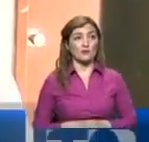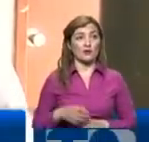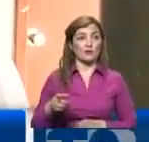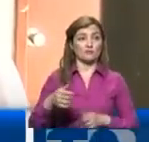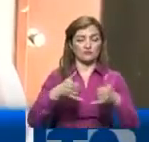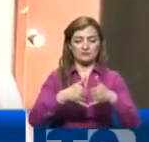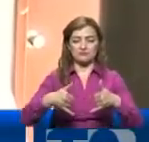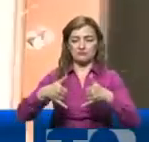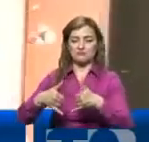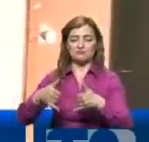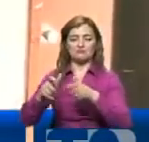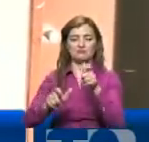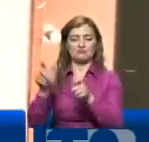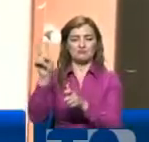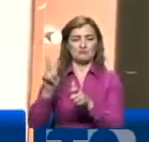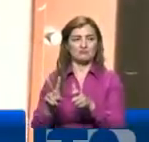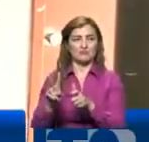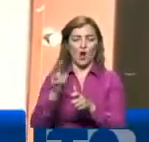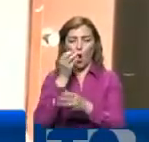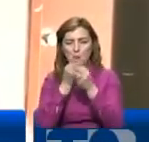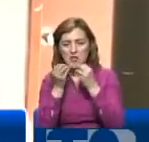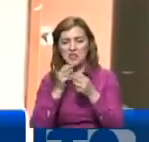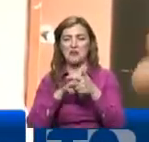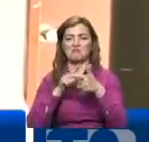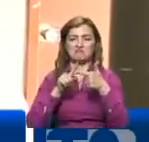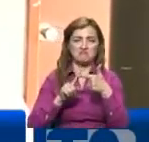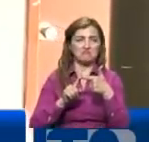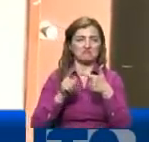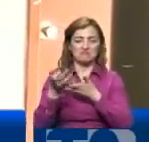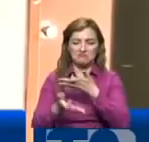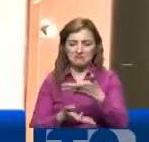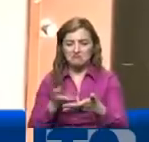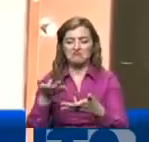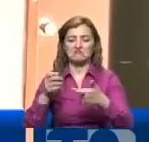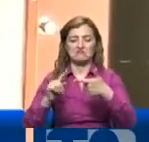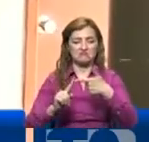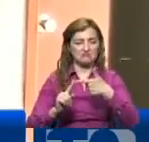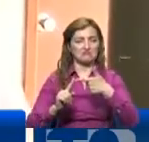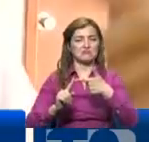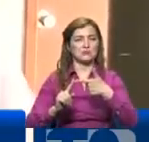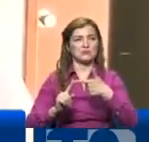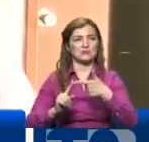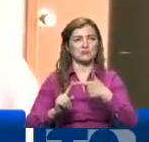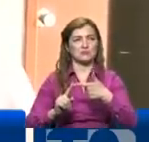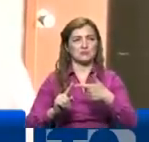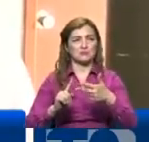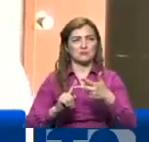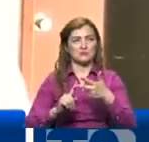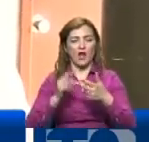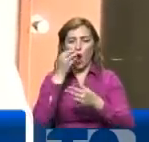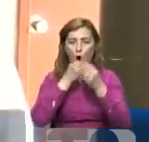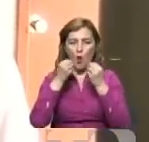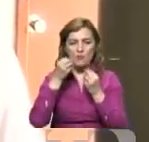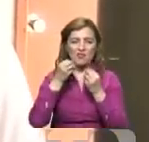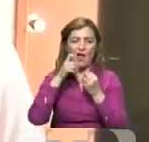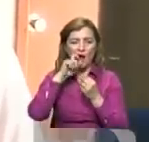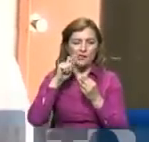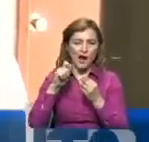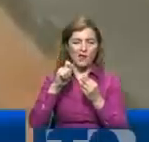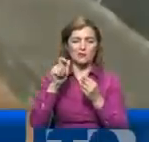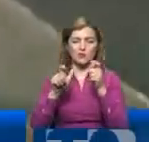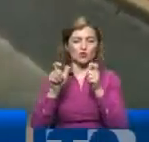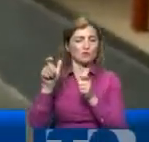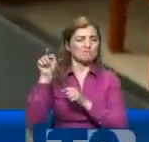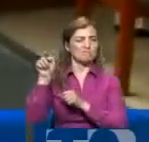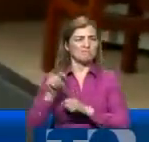muchos locales de venezolanos. Los locales de comida, hay tiendas, e incluso hasta chaguarmas también de